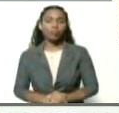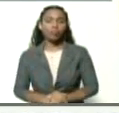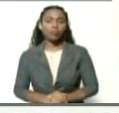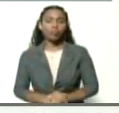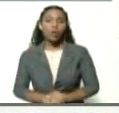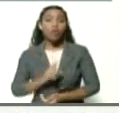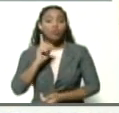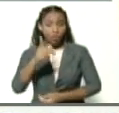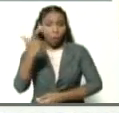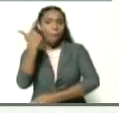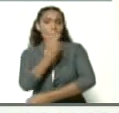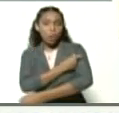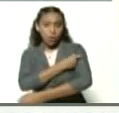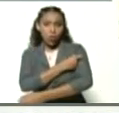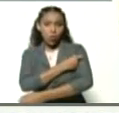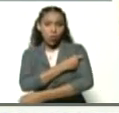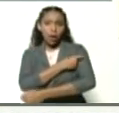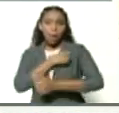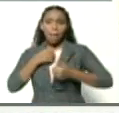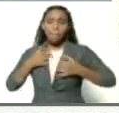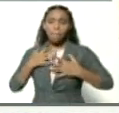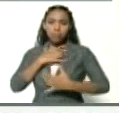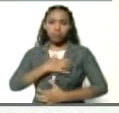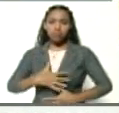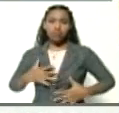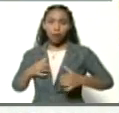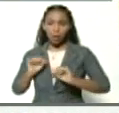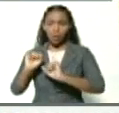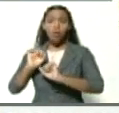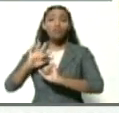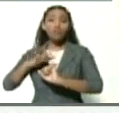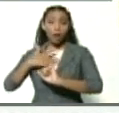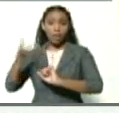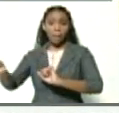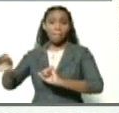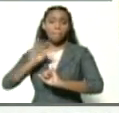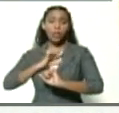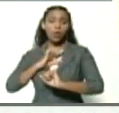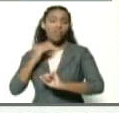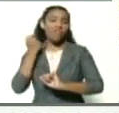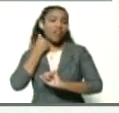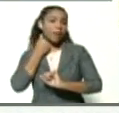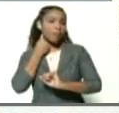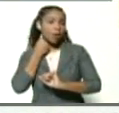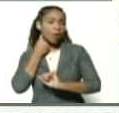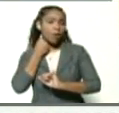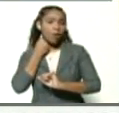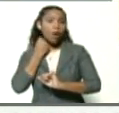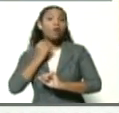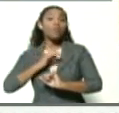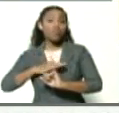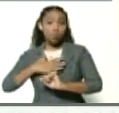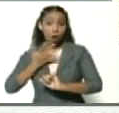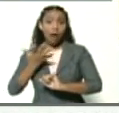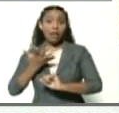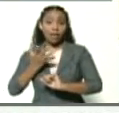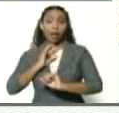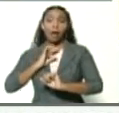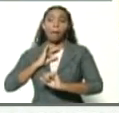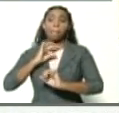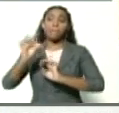Tú vacunado con inmunidad puedes contagiarte. Y puedes